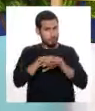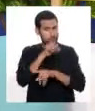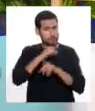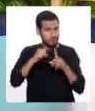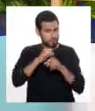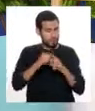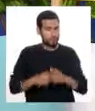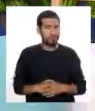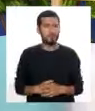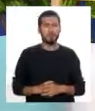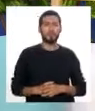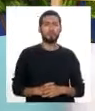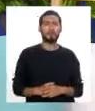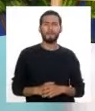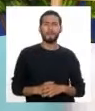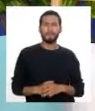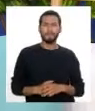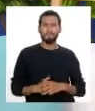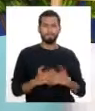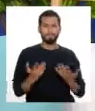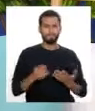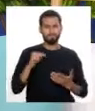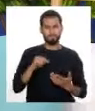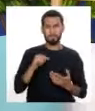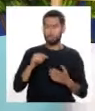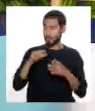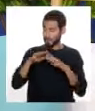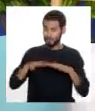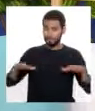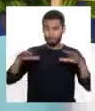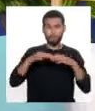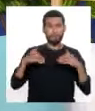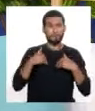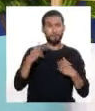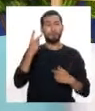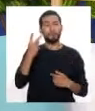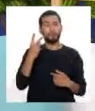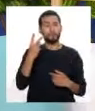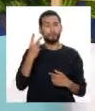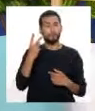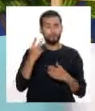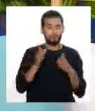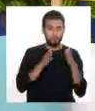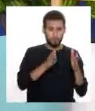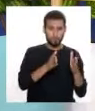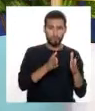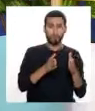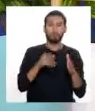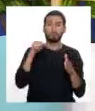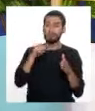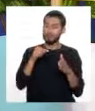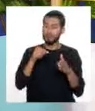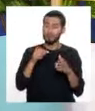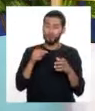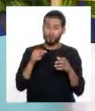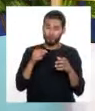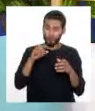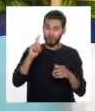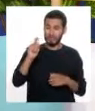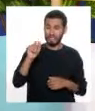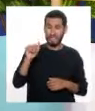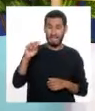Social. Está ubicado a nivel nacional y tiene dos modalidades. La modalidad fija, que son los